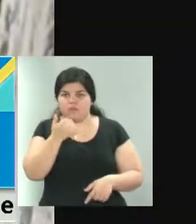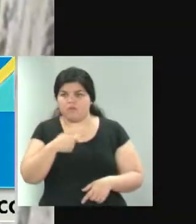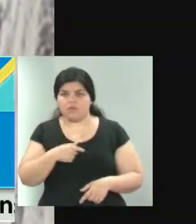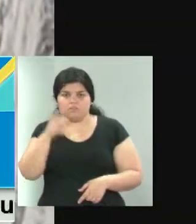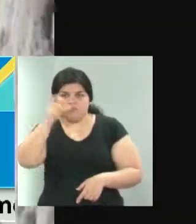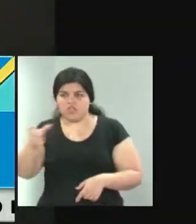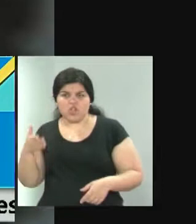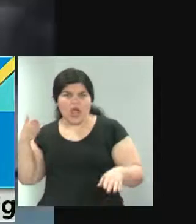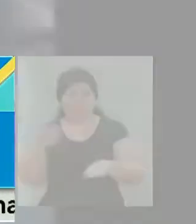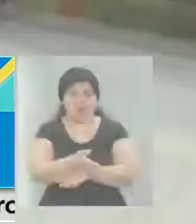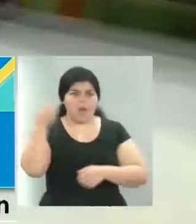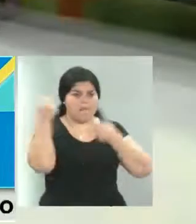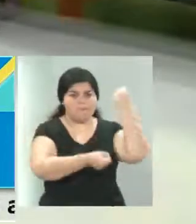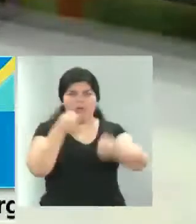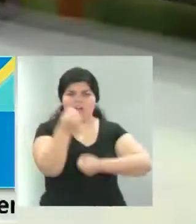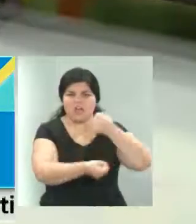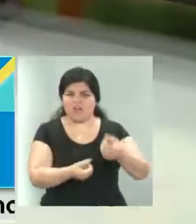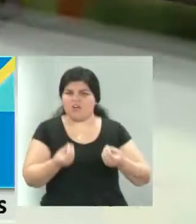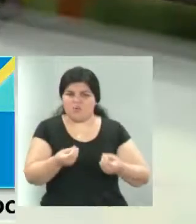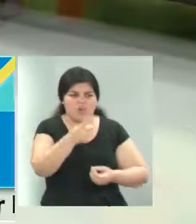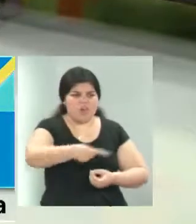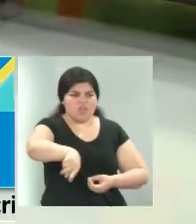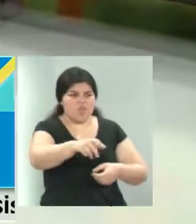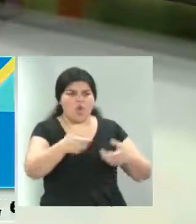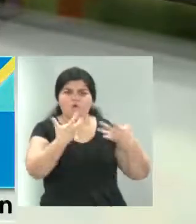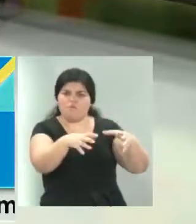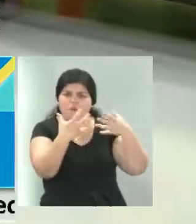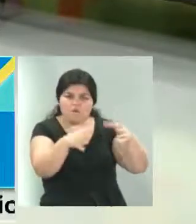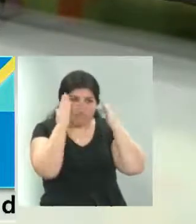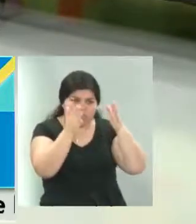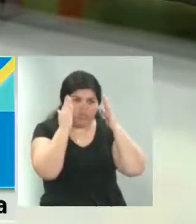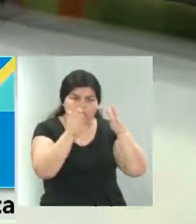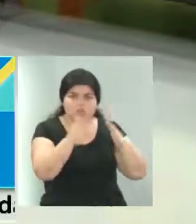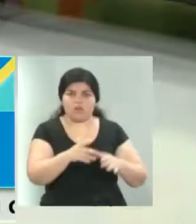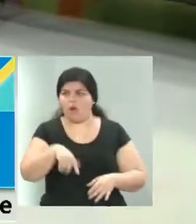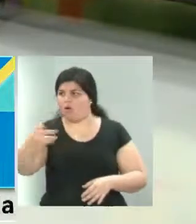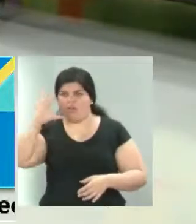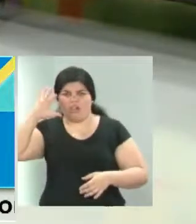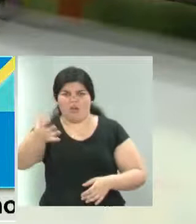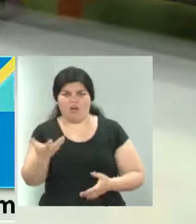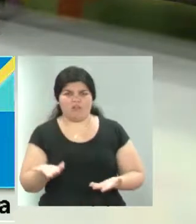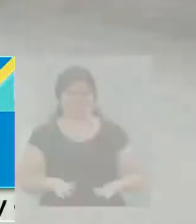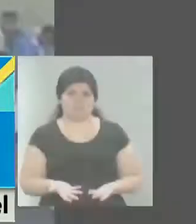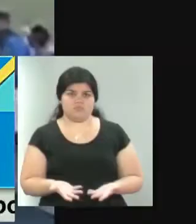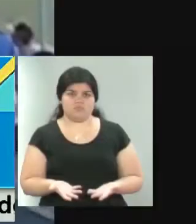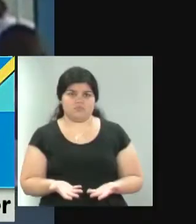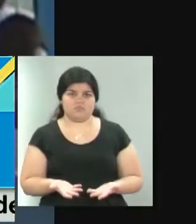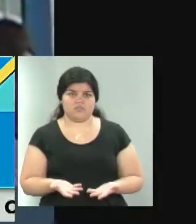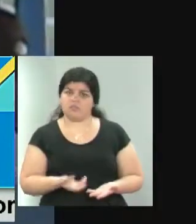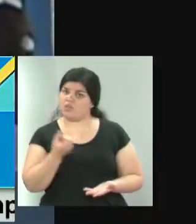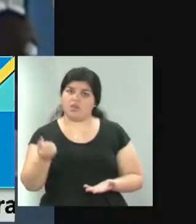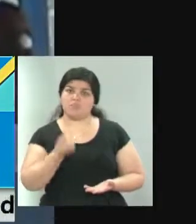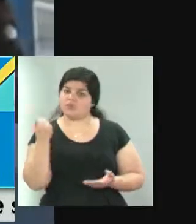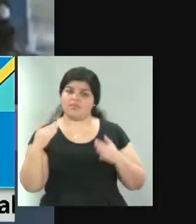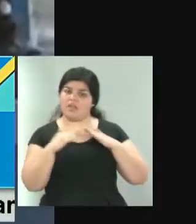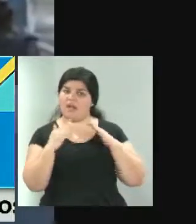pegarle mal a unos chicos que están jugando al fútbol. Estamos locos, pero... Mal. Entonces, bueno, empecemos por casa